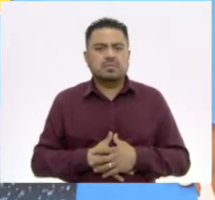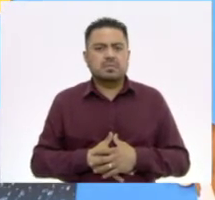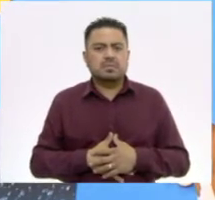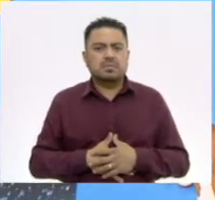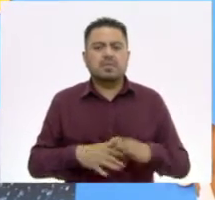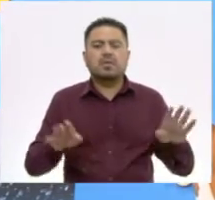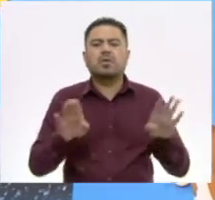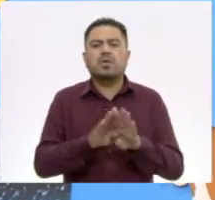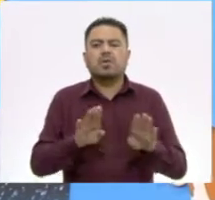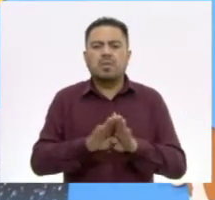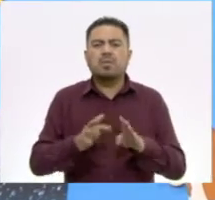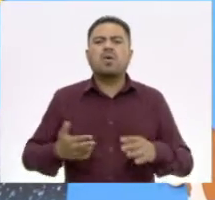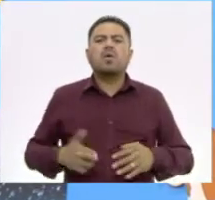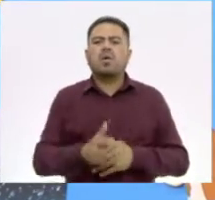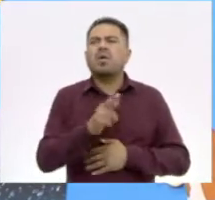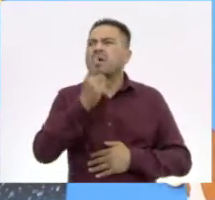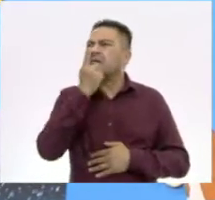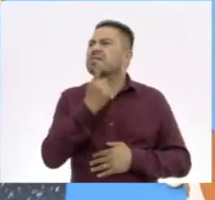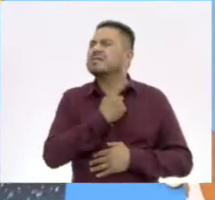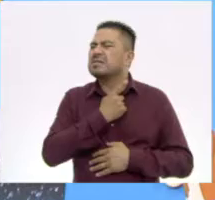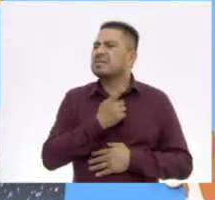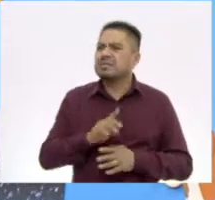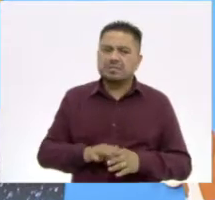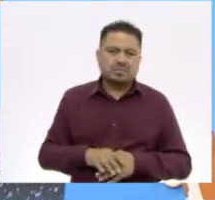como sería un río carla